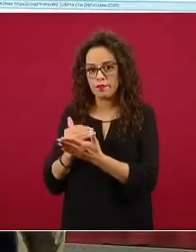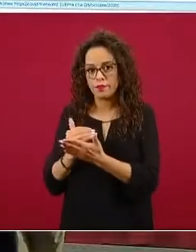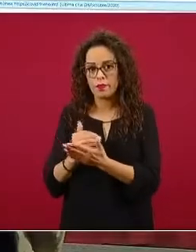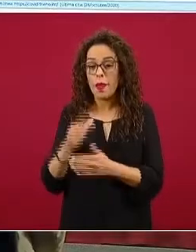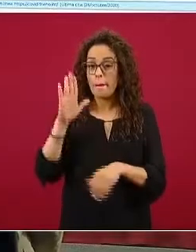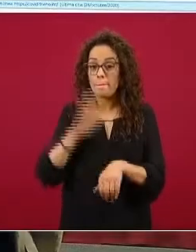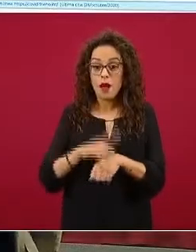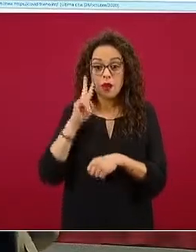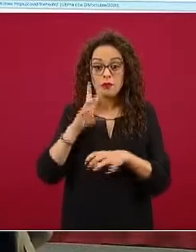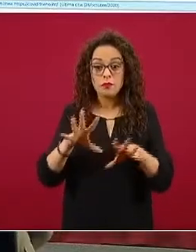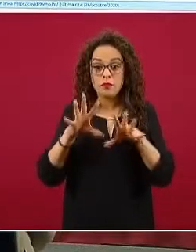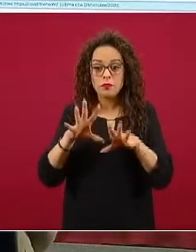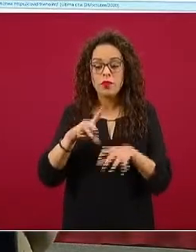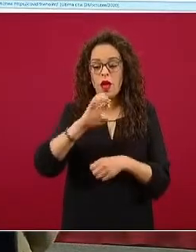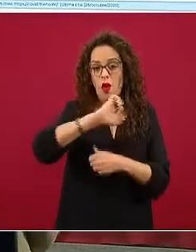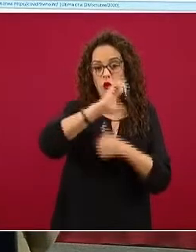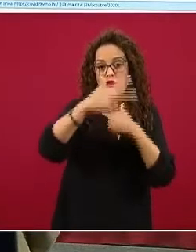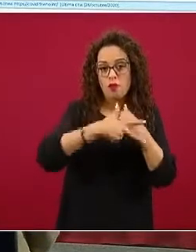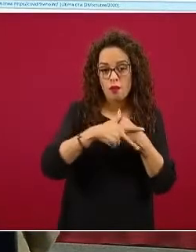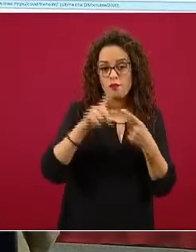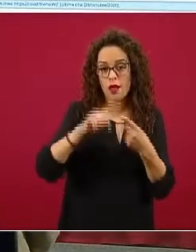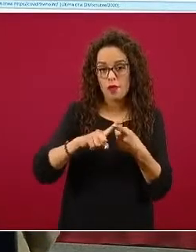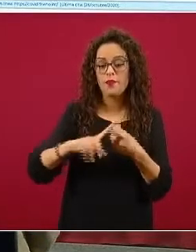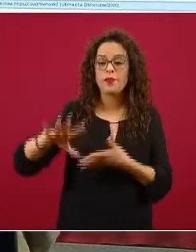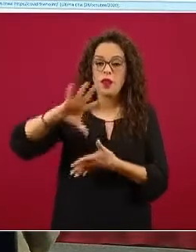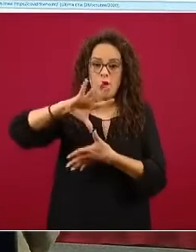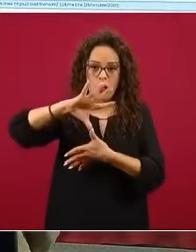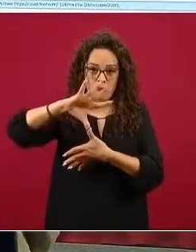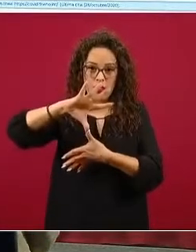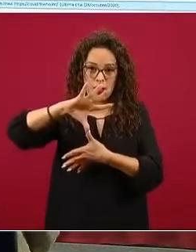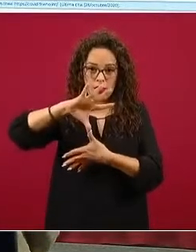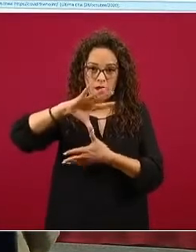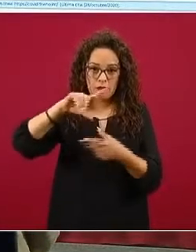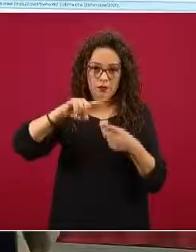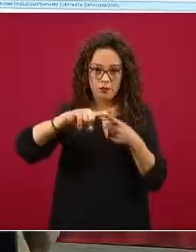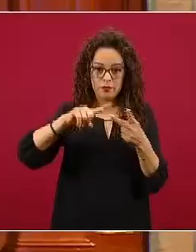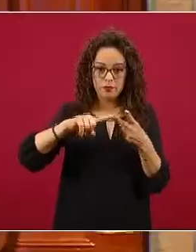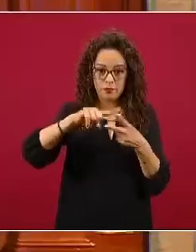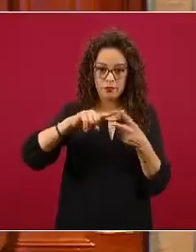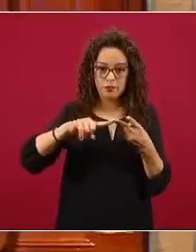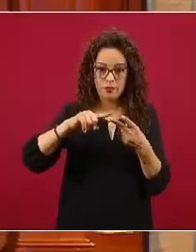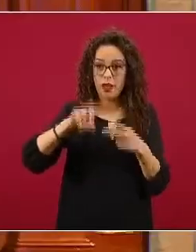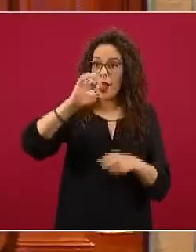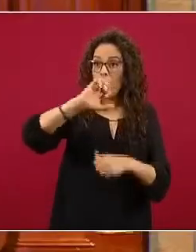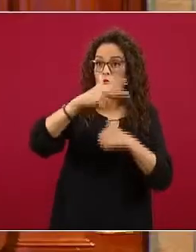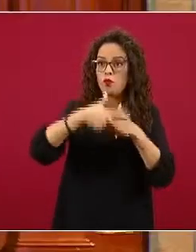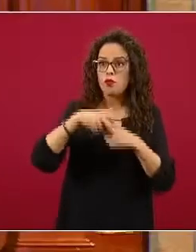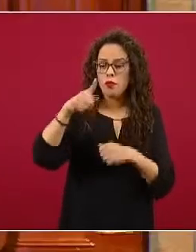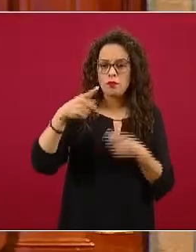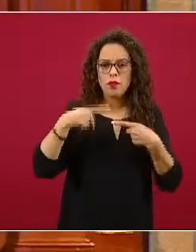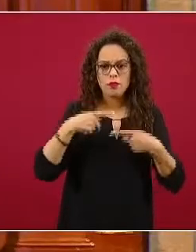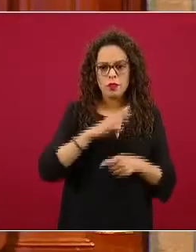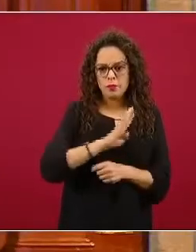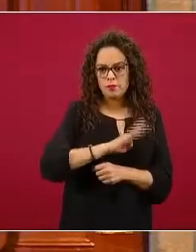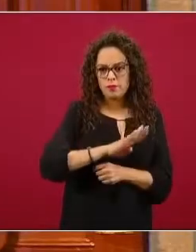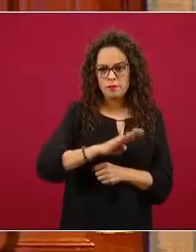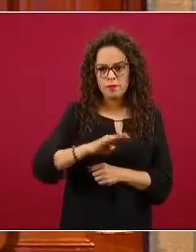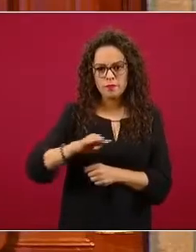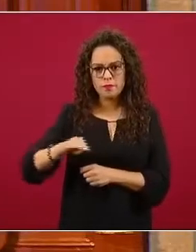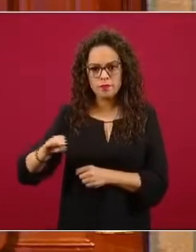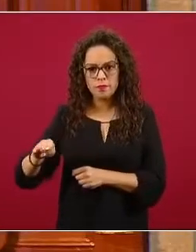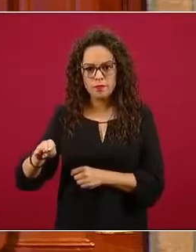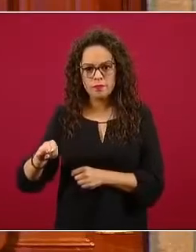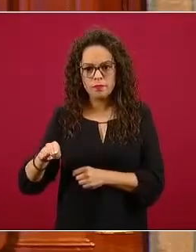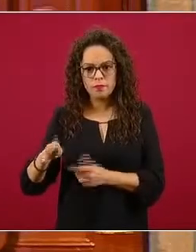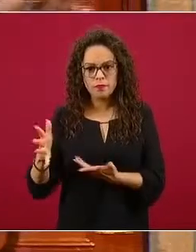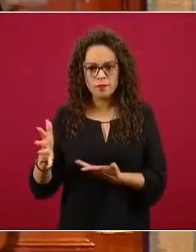América, y podemos ver que en el caso de Europa, si bien es cierto las defunciones habían estado en una basal en meses